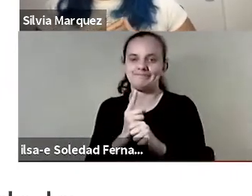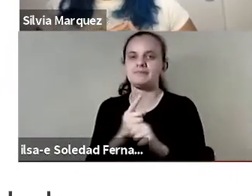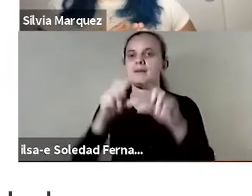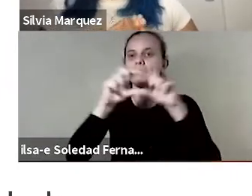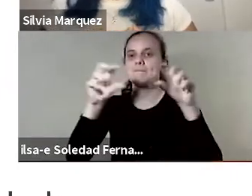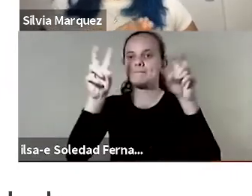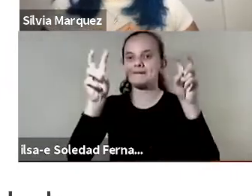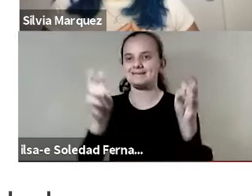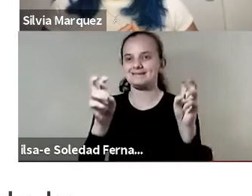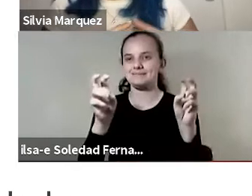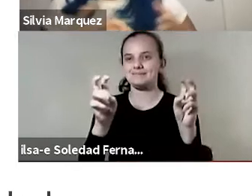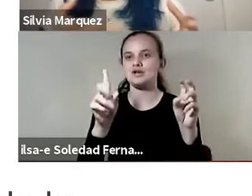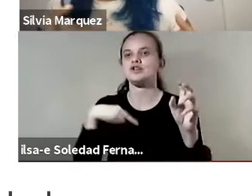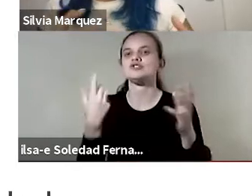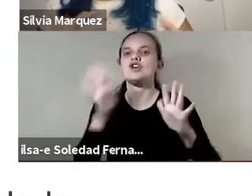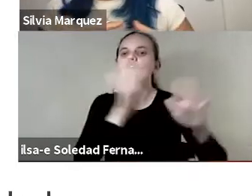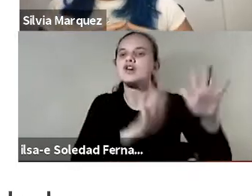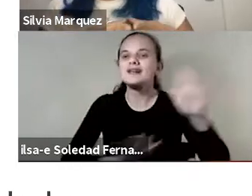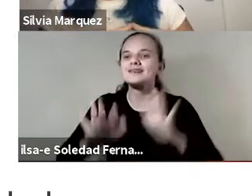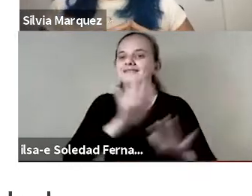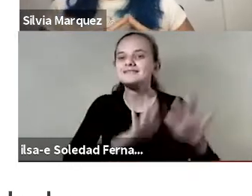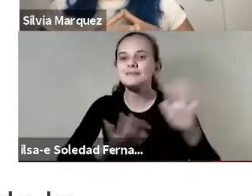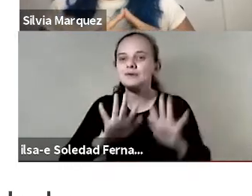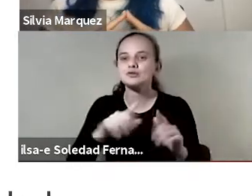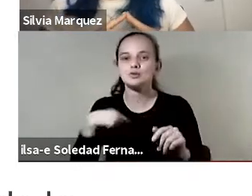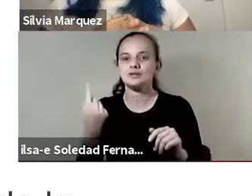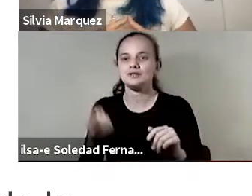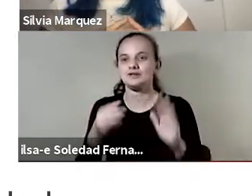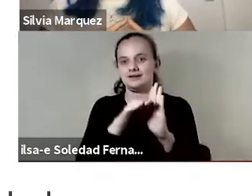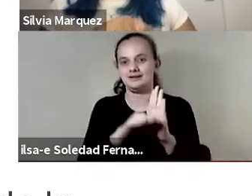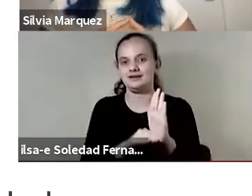perceptible, entonces mi web es accesible. Eso no es posible. El principio